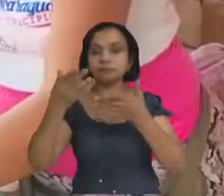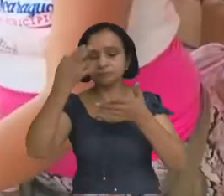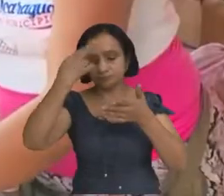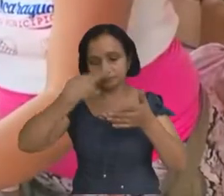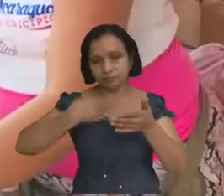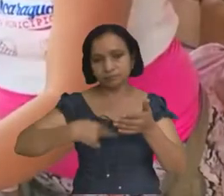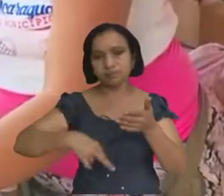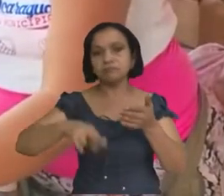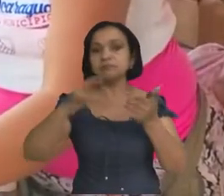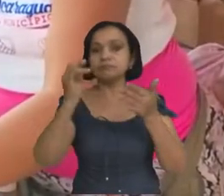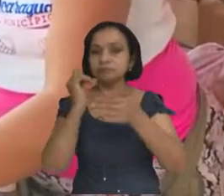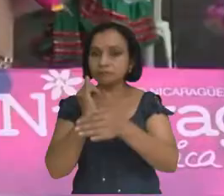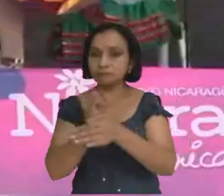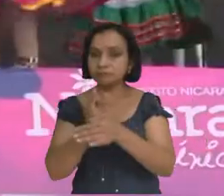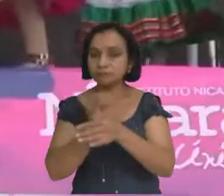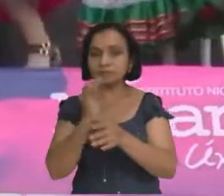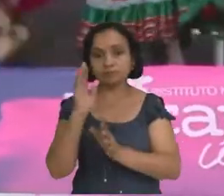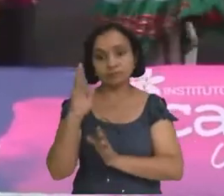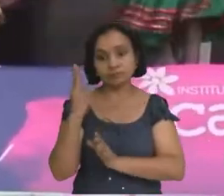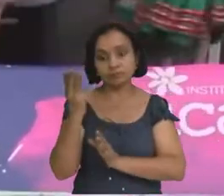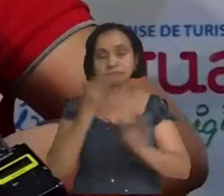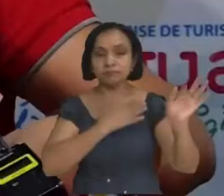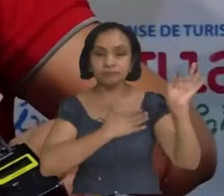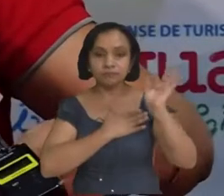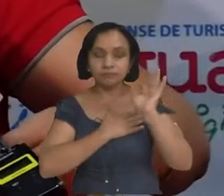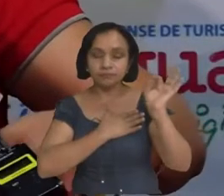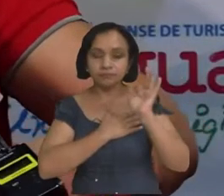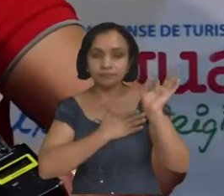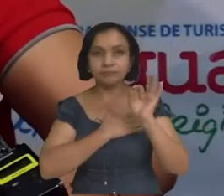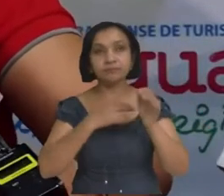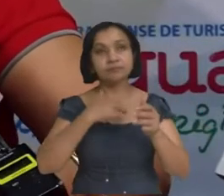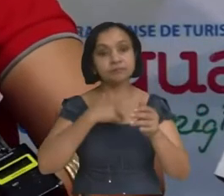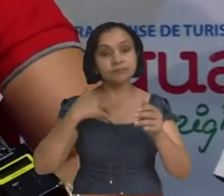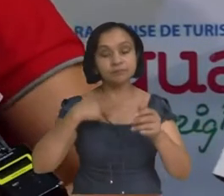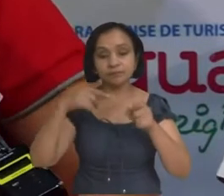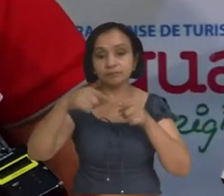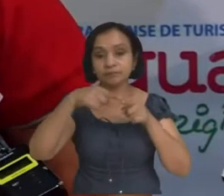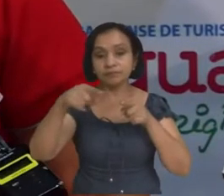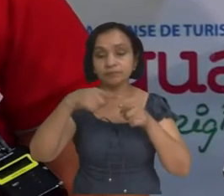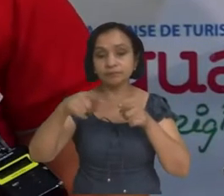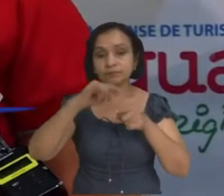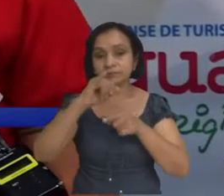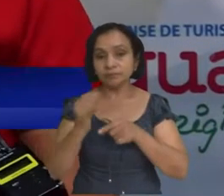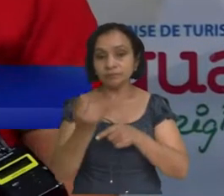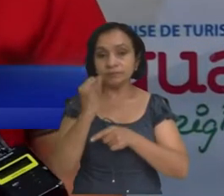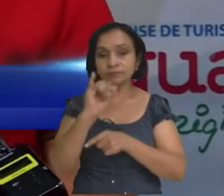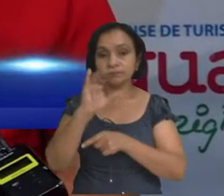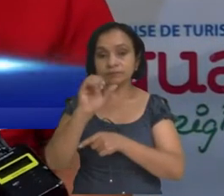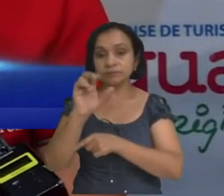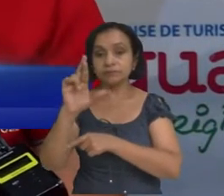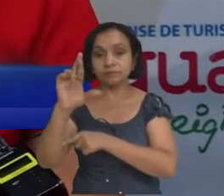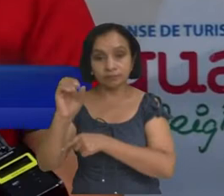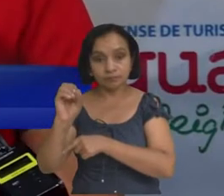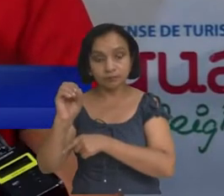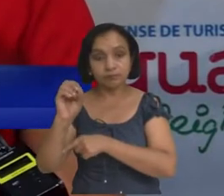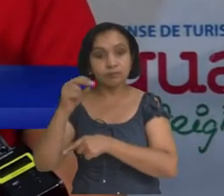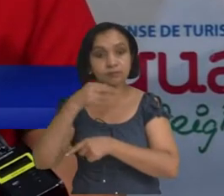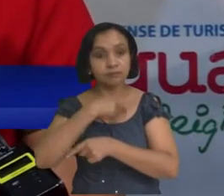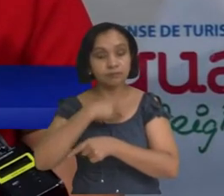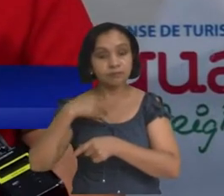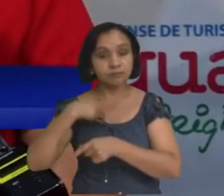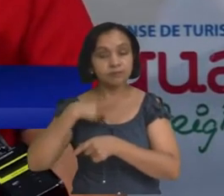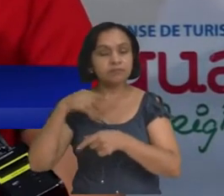religioso. El 9 de febrero en el municipio de El Jícaro se